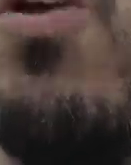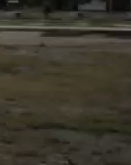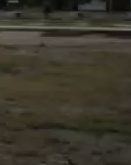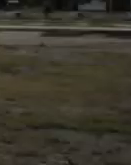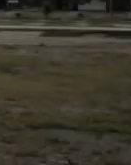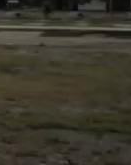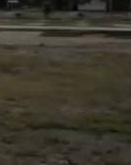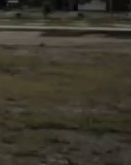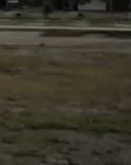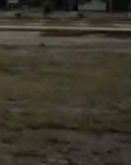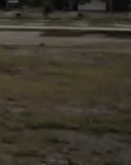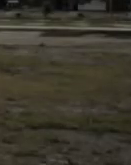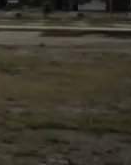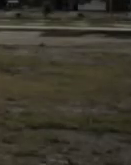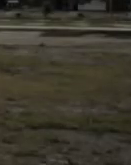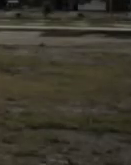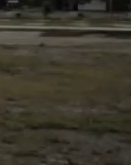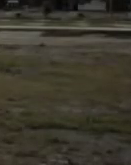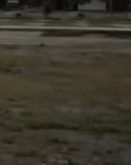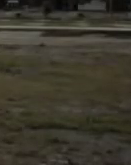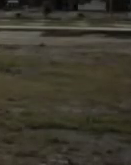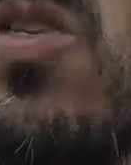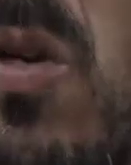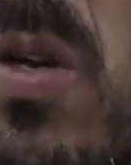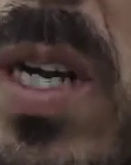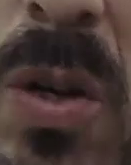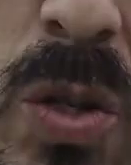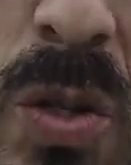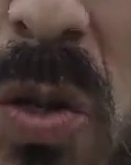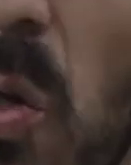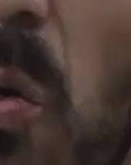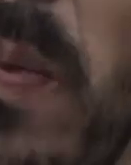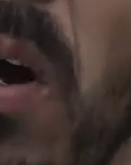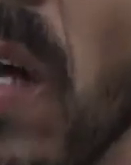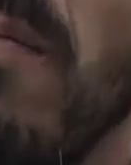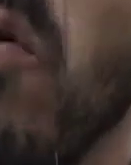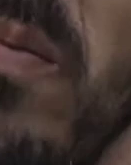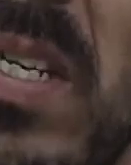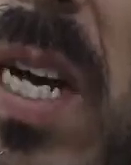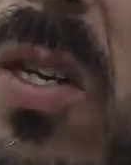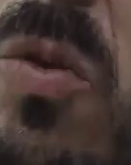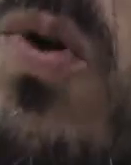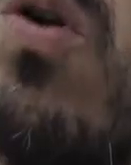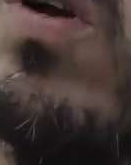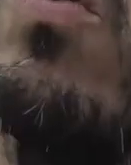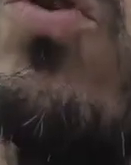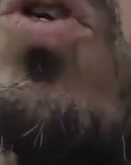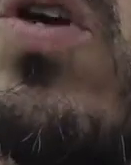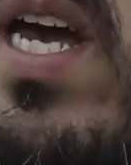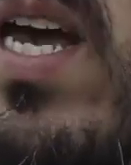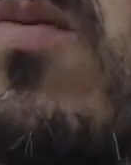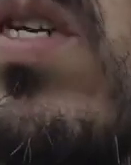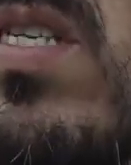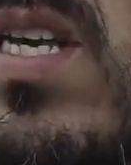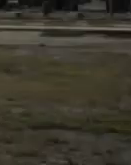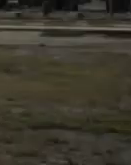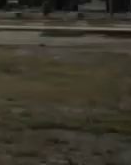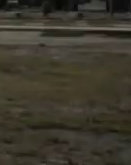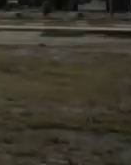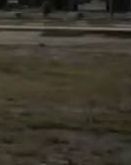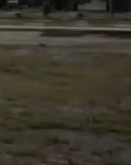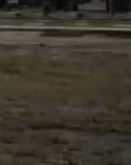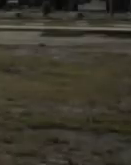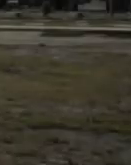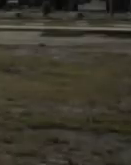clases de software, clases que tengan que ver con tecnología. Eso es lo que nos ocupa hoy, conversarles un poco del curso que hemos